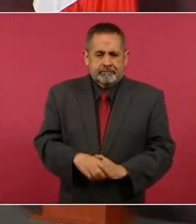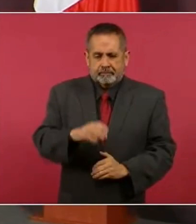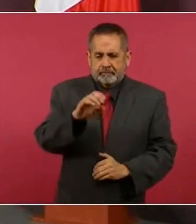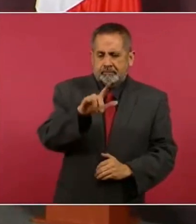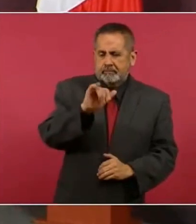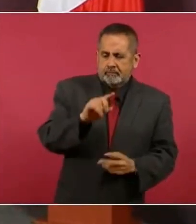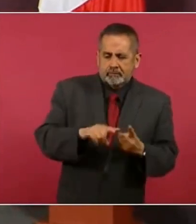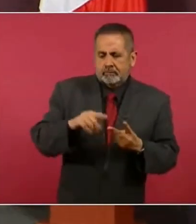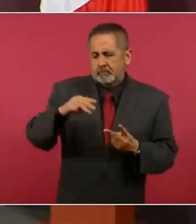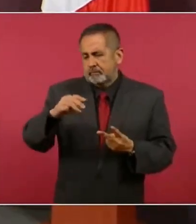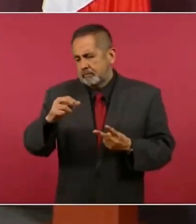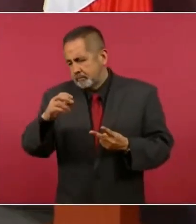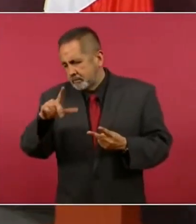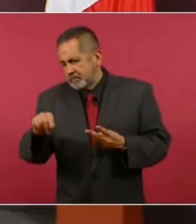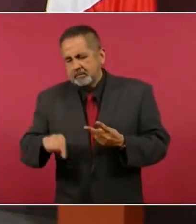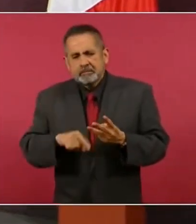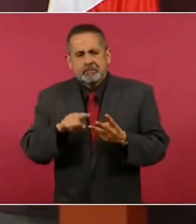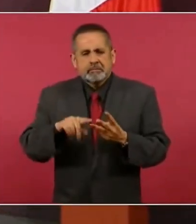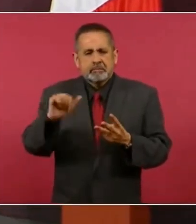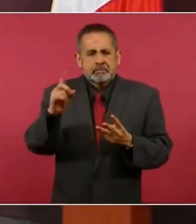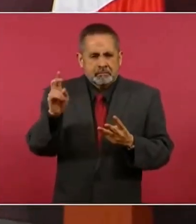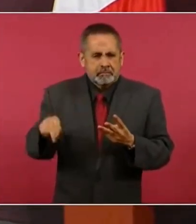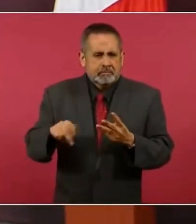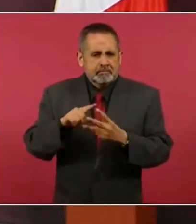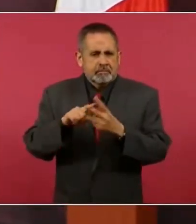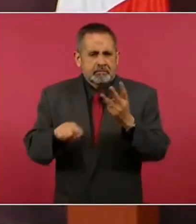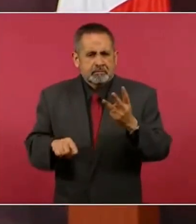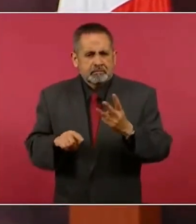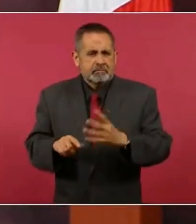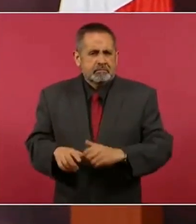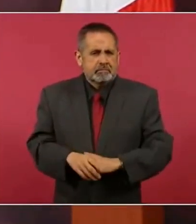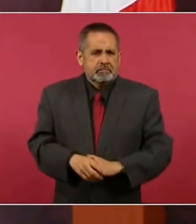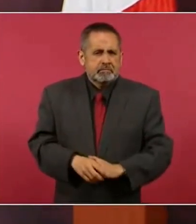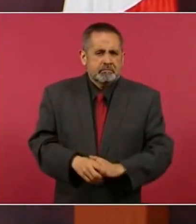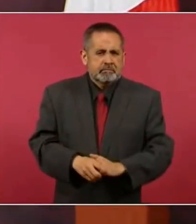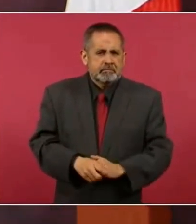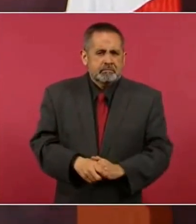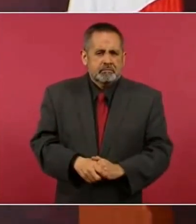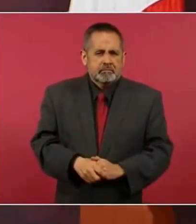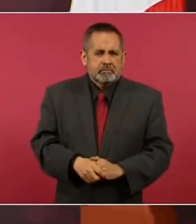Claudia, Marcelo, Adán,